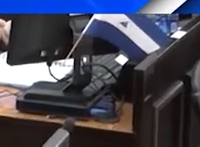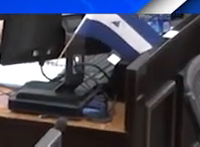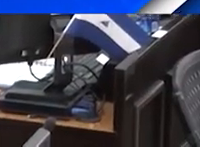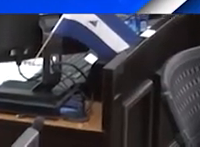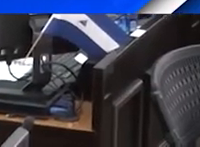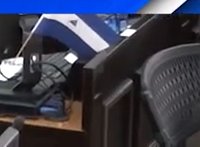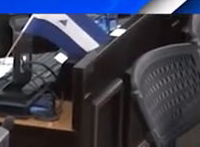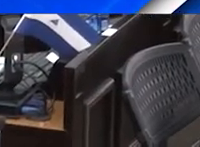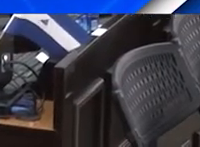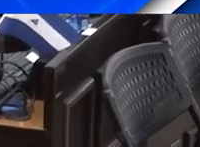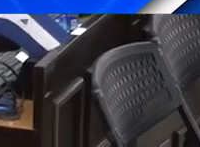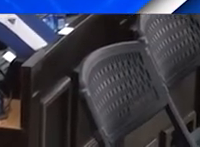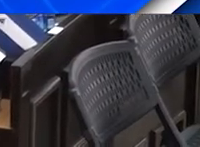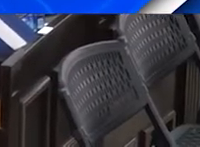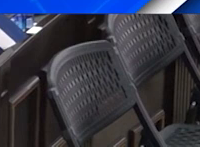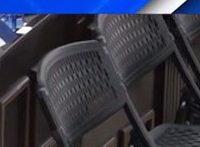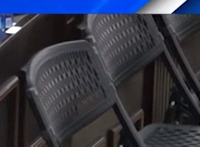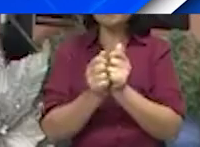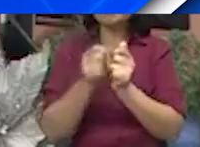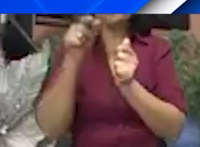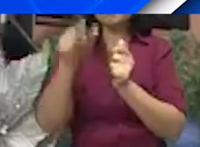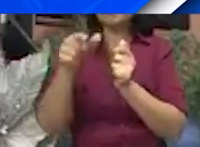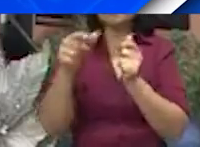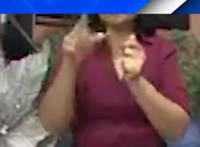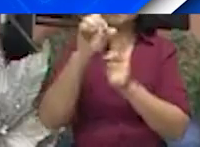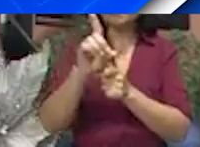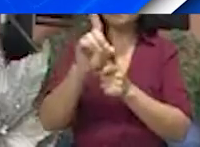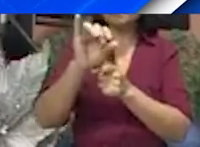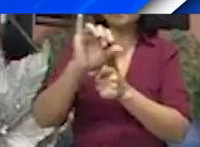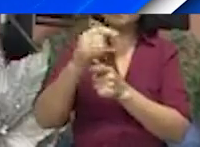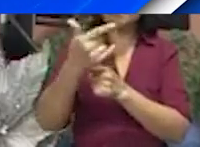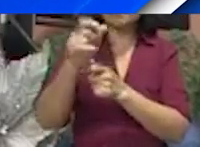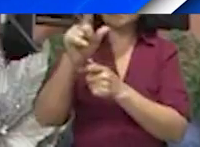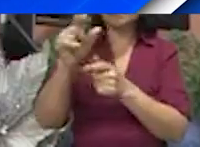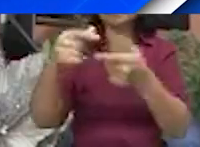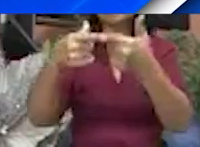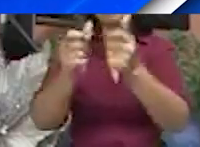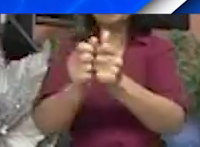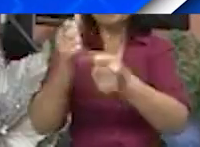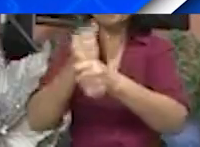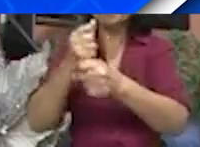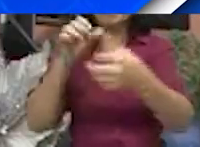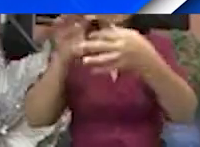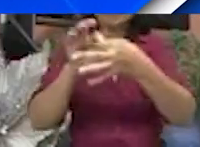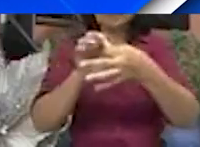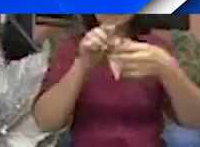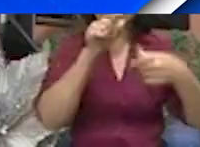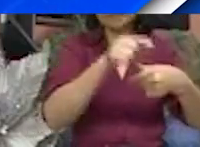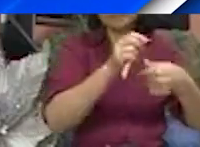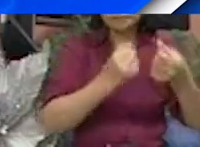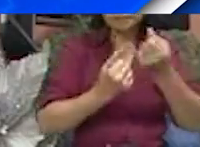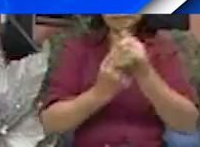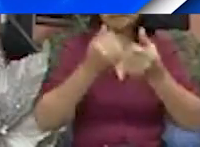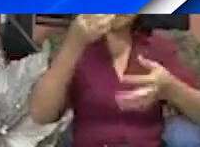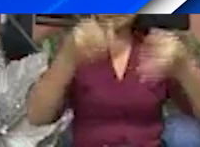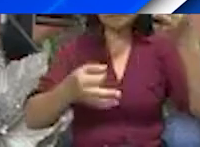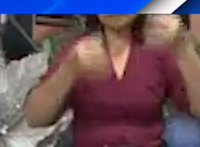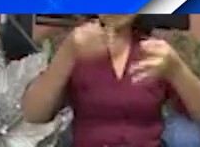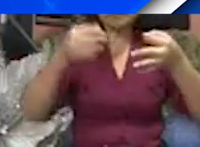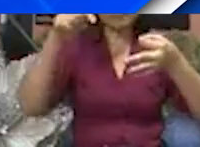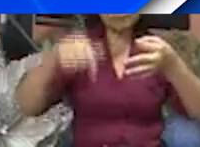Derechos Humanos, en conjunto con la Dirección General del Digesto Jurídico Nicaragüense y la Dirección General de Asesoría